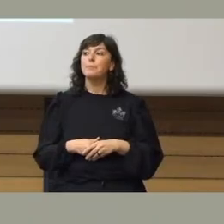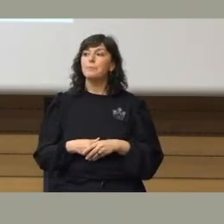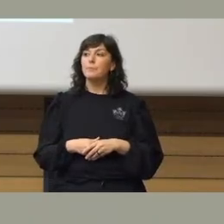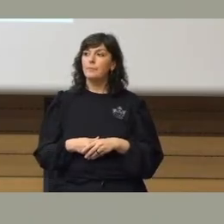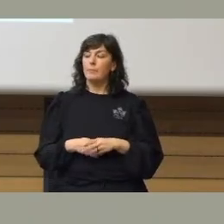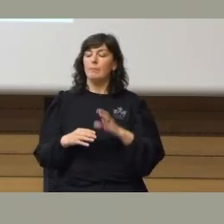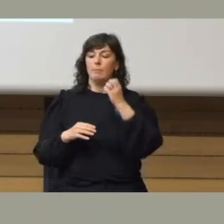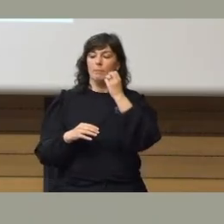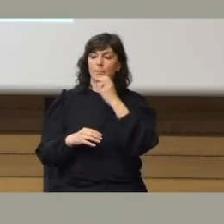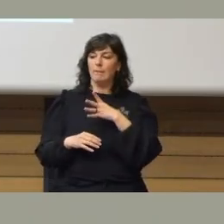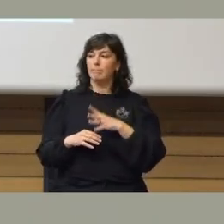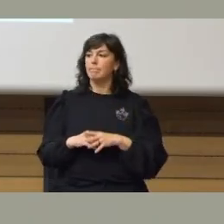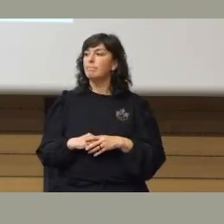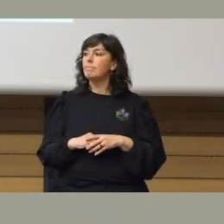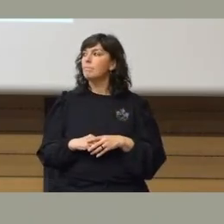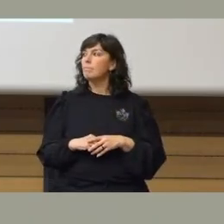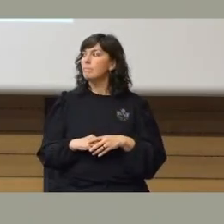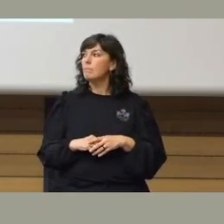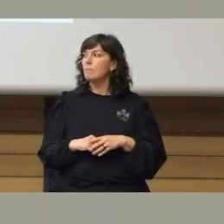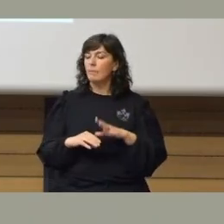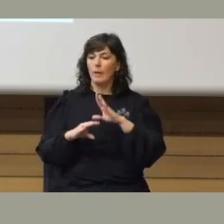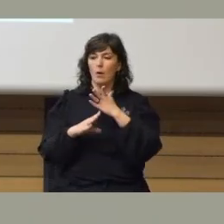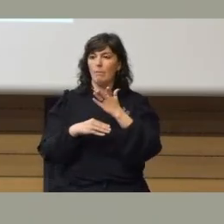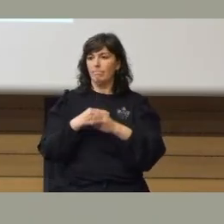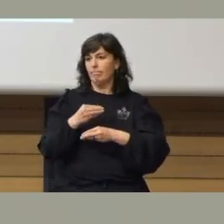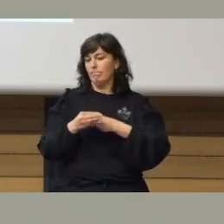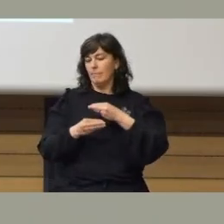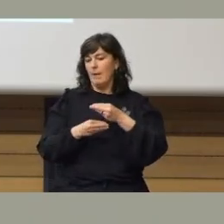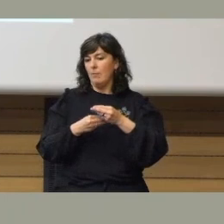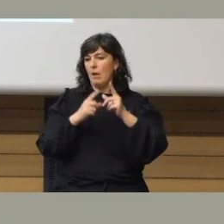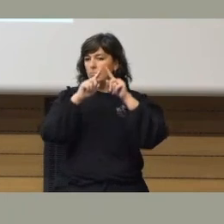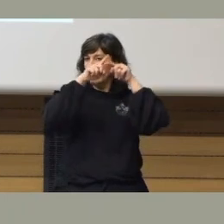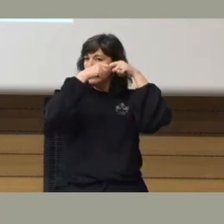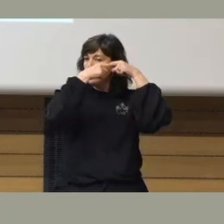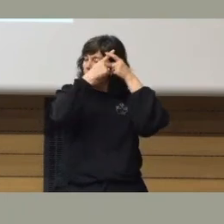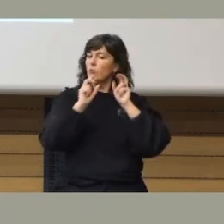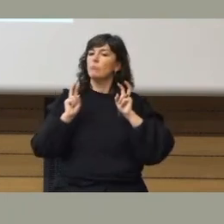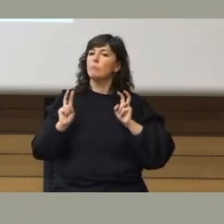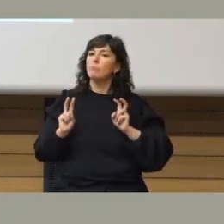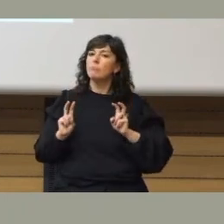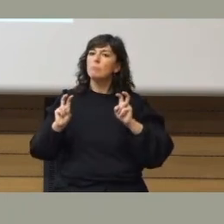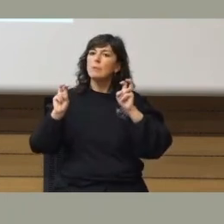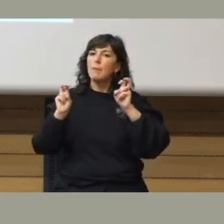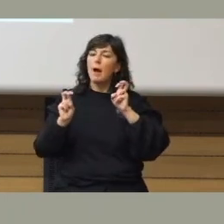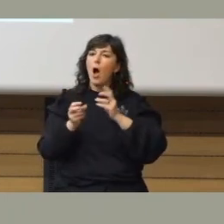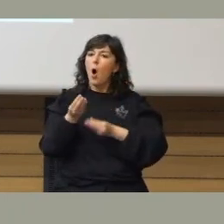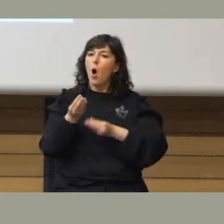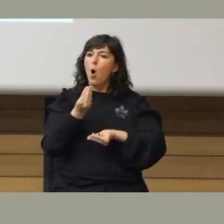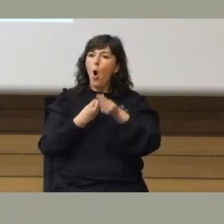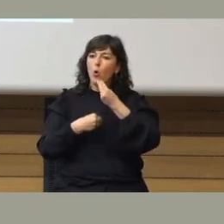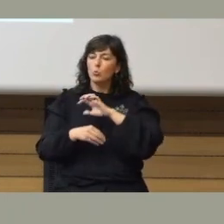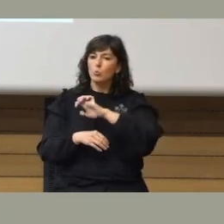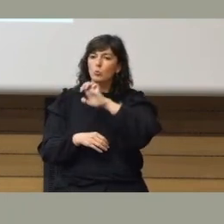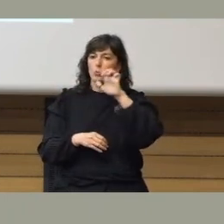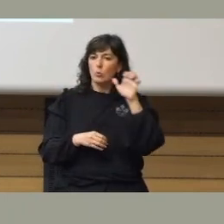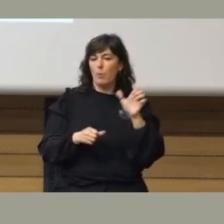Bien, vamos a hacer una reflexión sobre los consumos que se han producido en Europa en sustancias